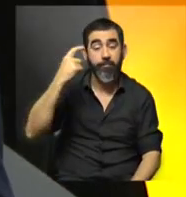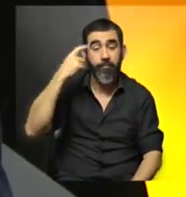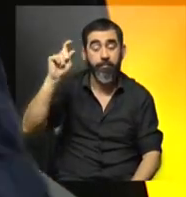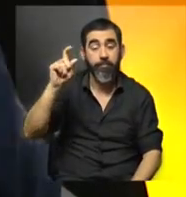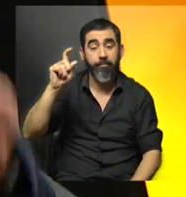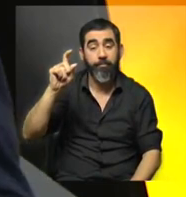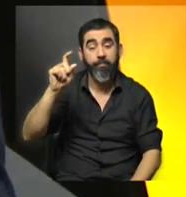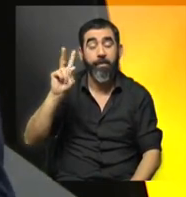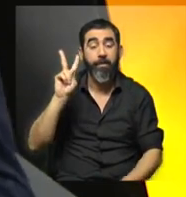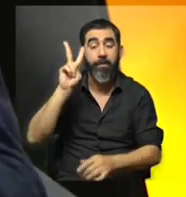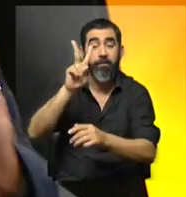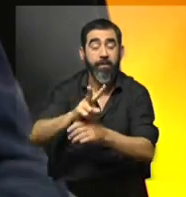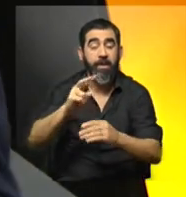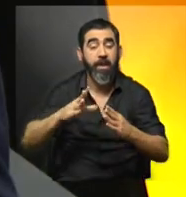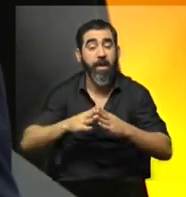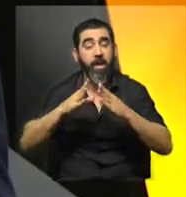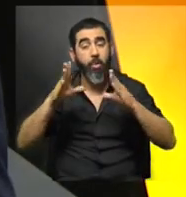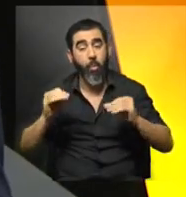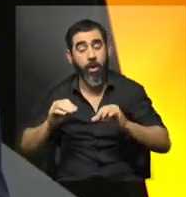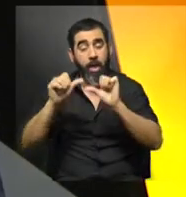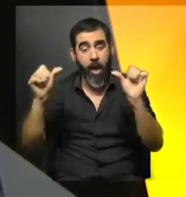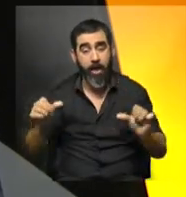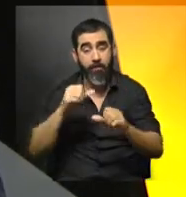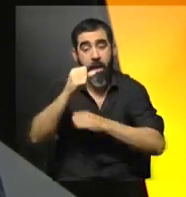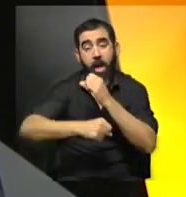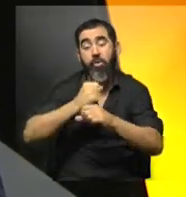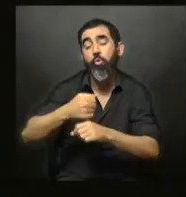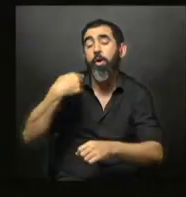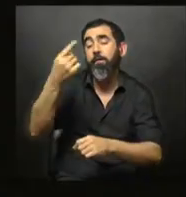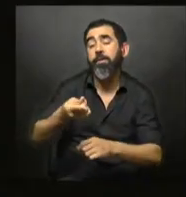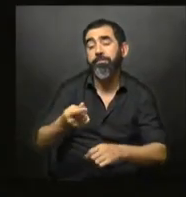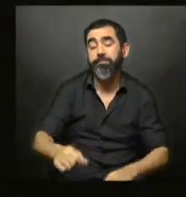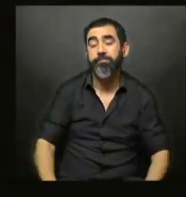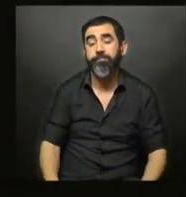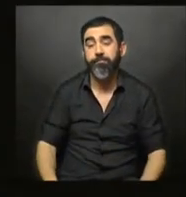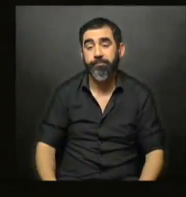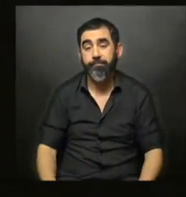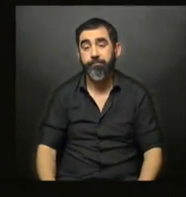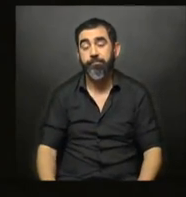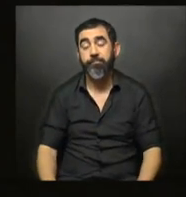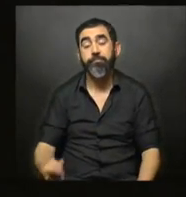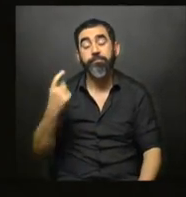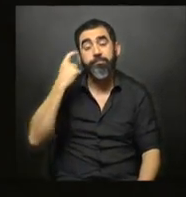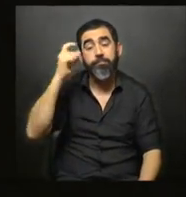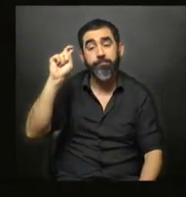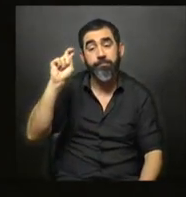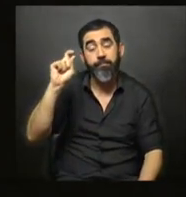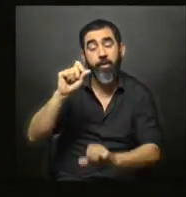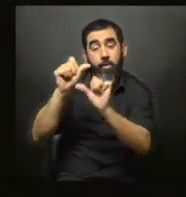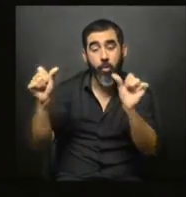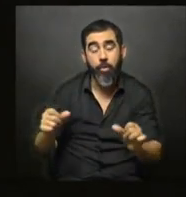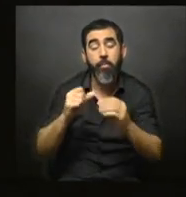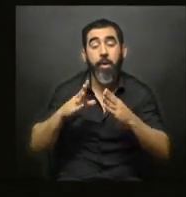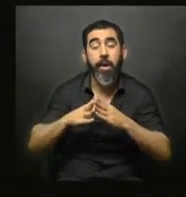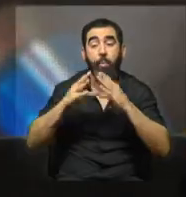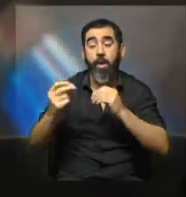visitar establecimientos educativos, mantener todo esto activo durante el año que viene? Sí, la idea es, en primer medida lo hacíamos con escuelas que